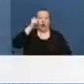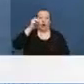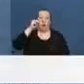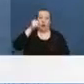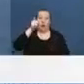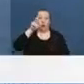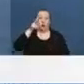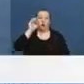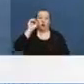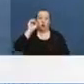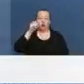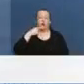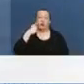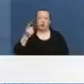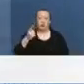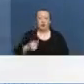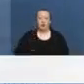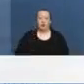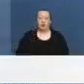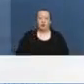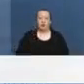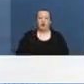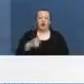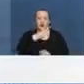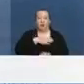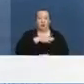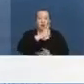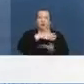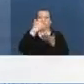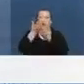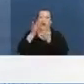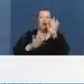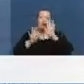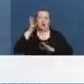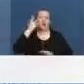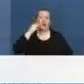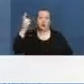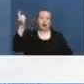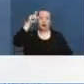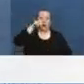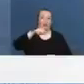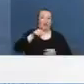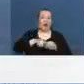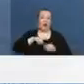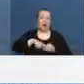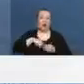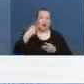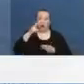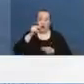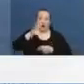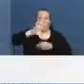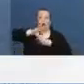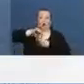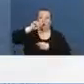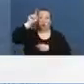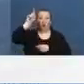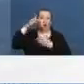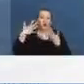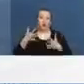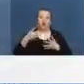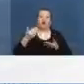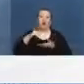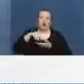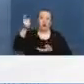me pidió que me presente cada quince días en quitó representante del consulado no prisión preventiva y consumo impidieron regresar al país